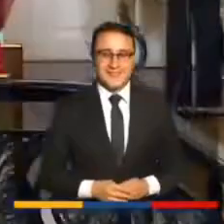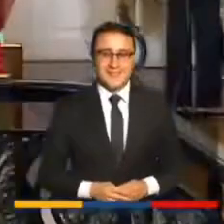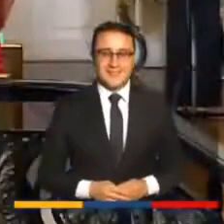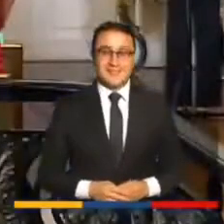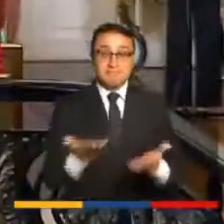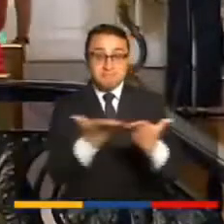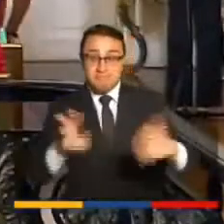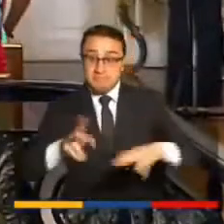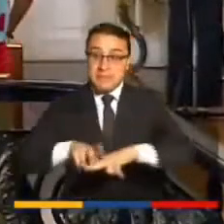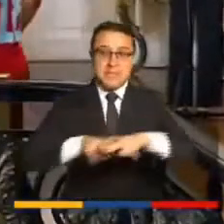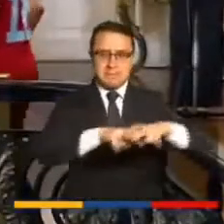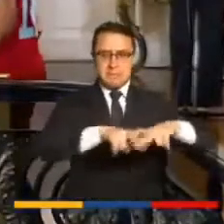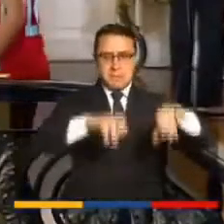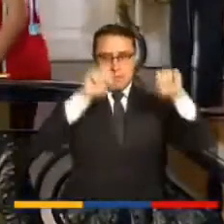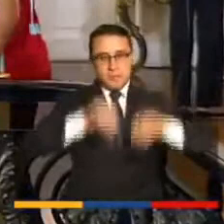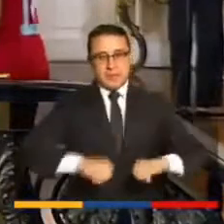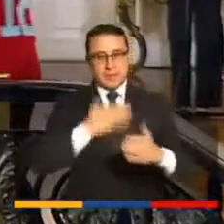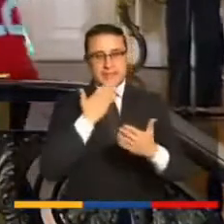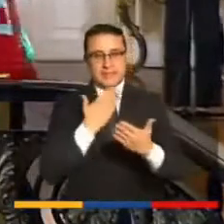Pueden tomar asiento, muchas gracias.